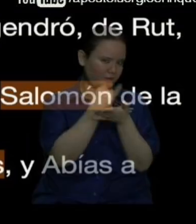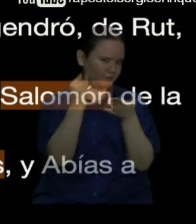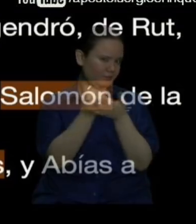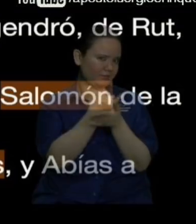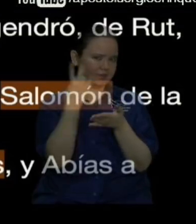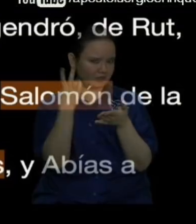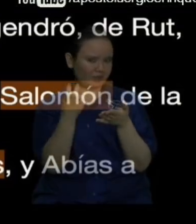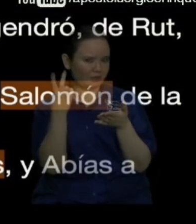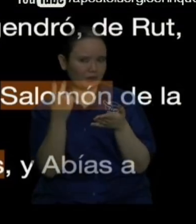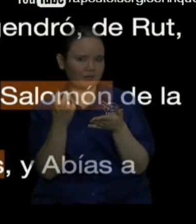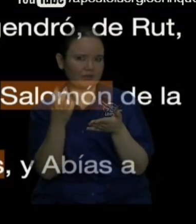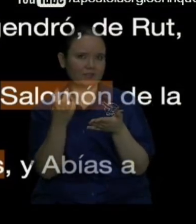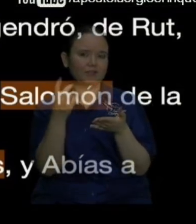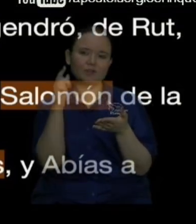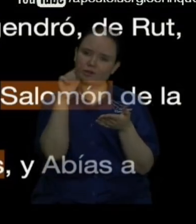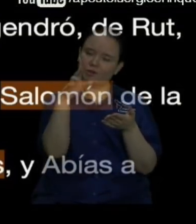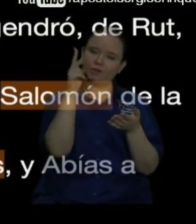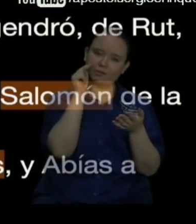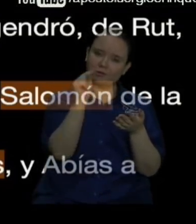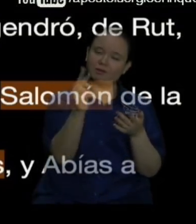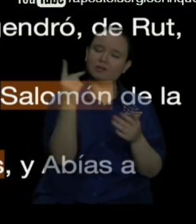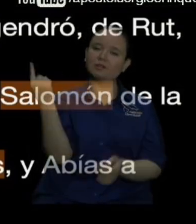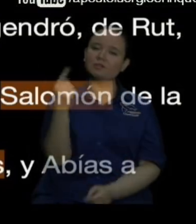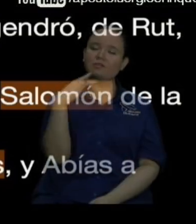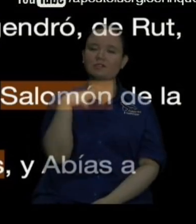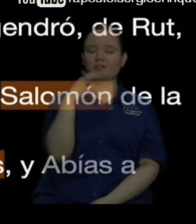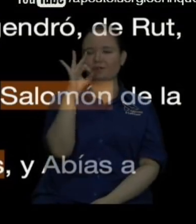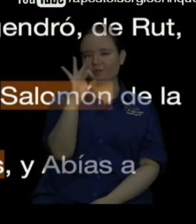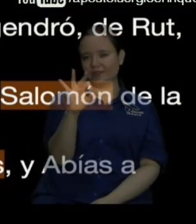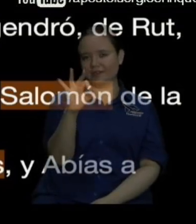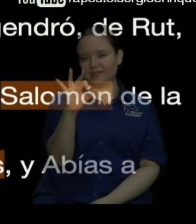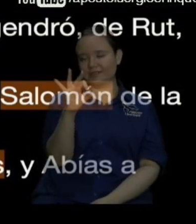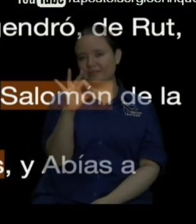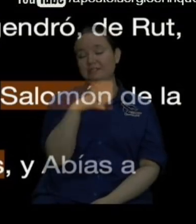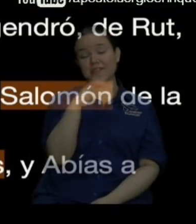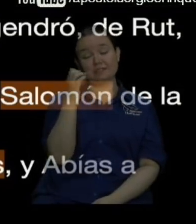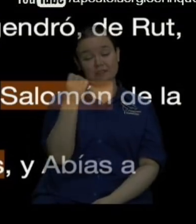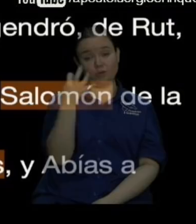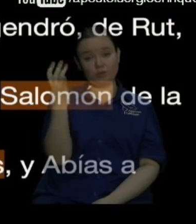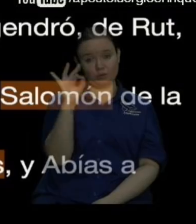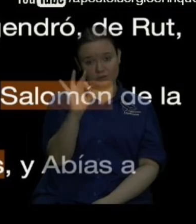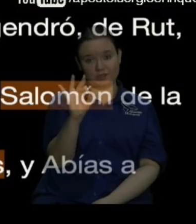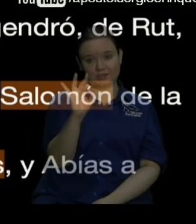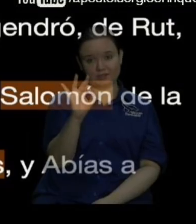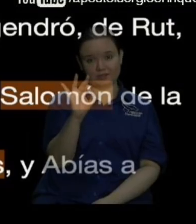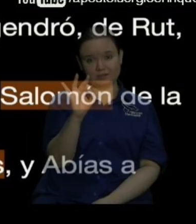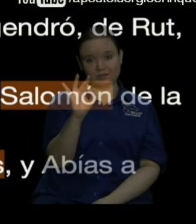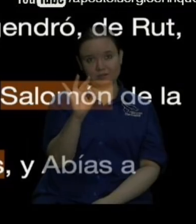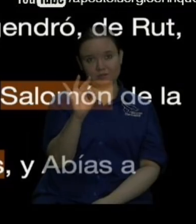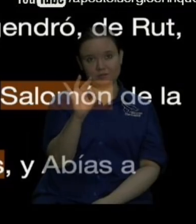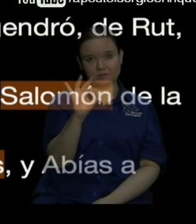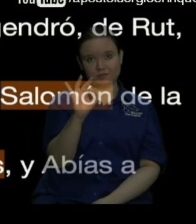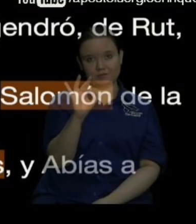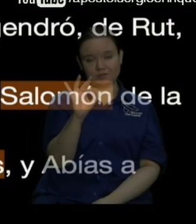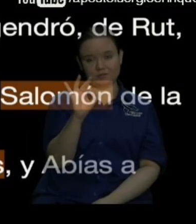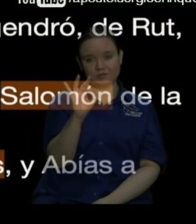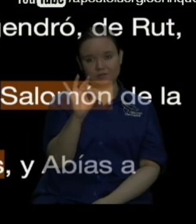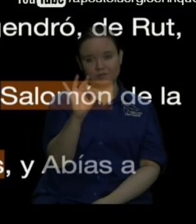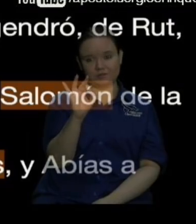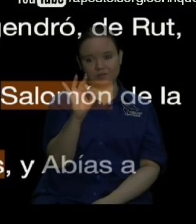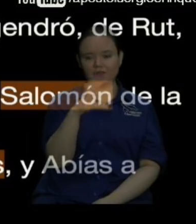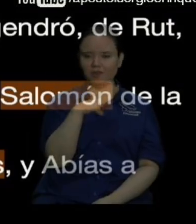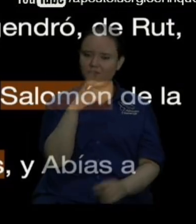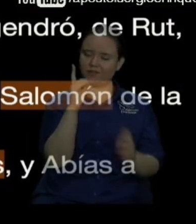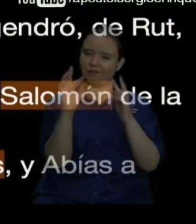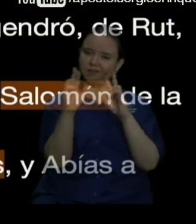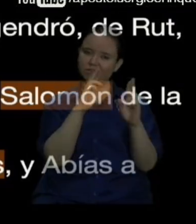hambre espiritual, esto, y si lo revisan, se van a dar cuenta que no es casualidad que David esté en la 33, es un diseño maravilloso